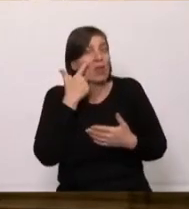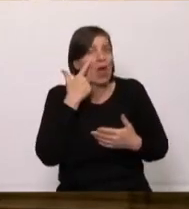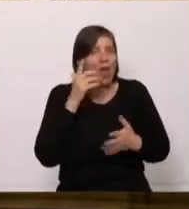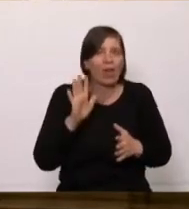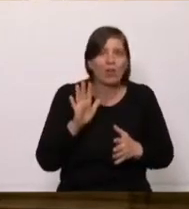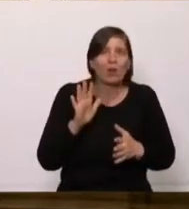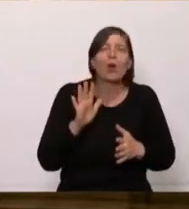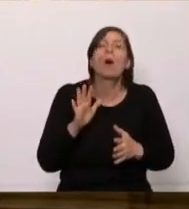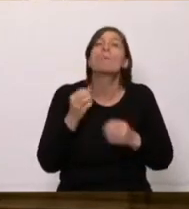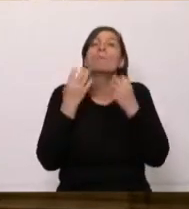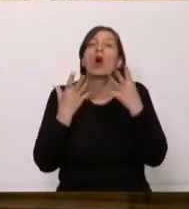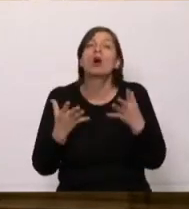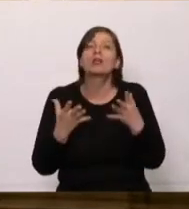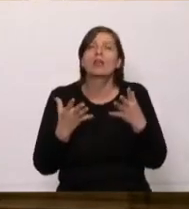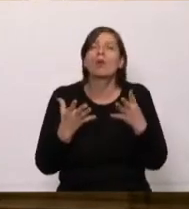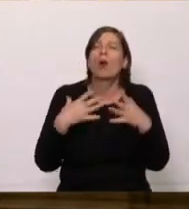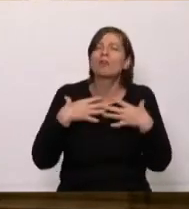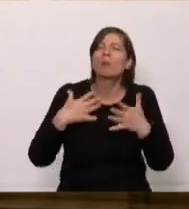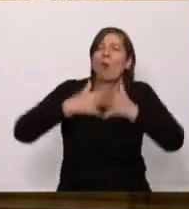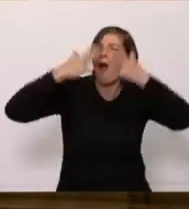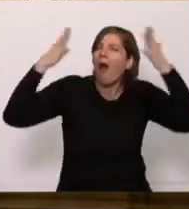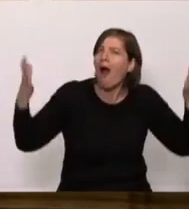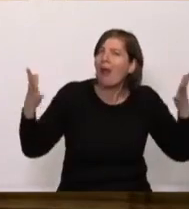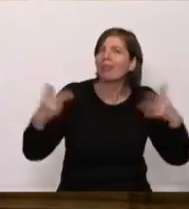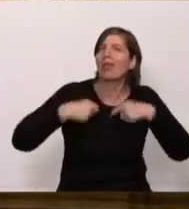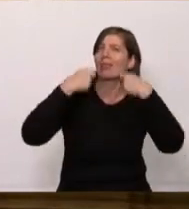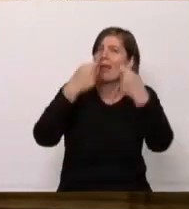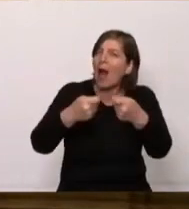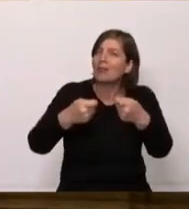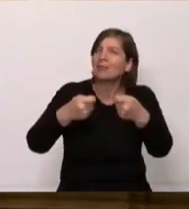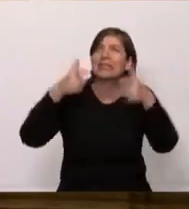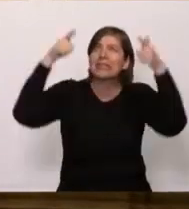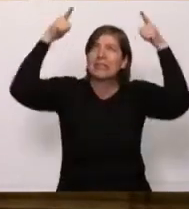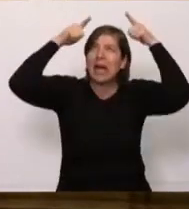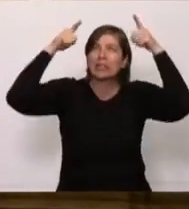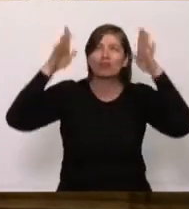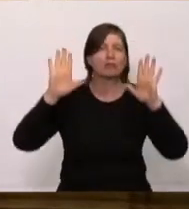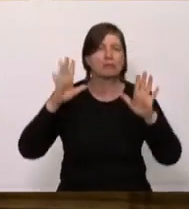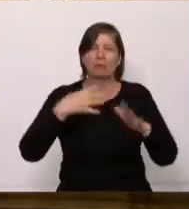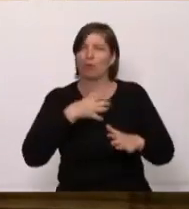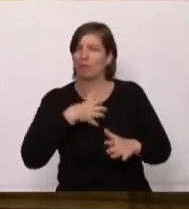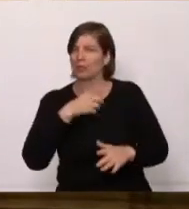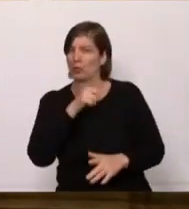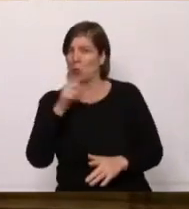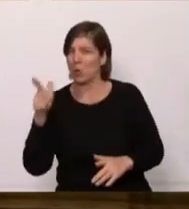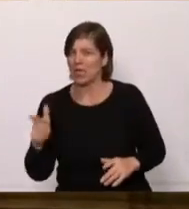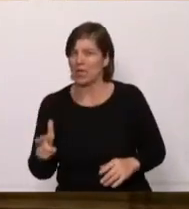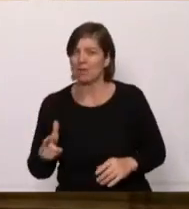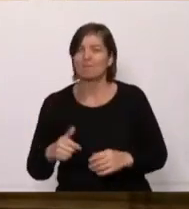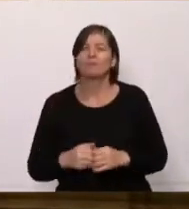Cuidado, porque cuando la limosna es grande, dice el dicho, hasta el santo desconfía.